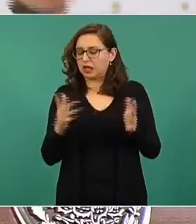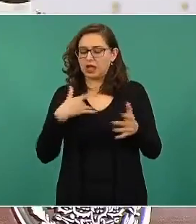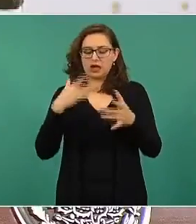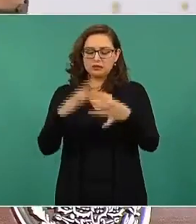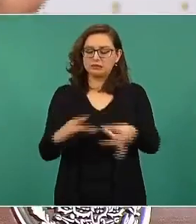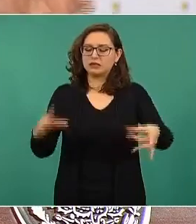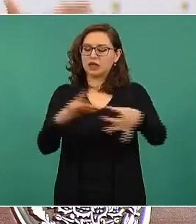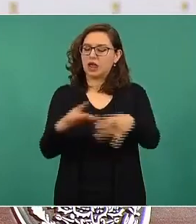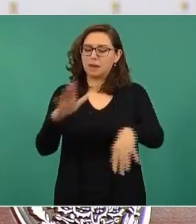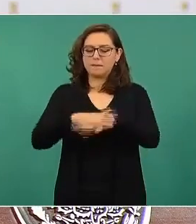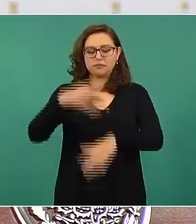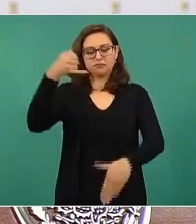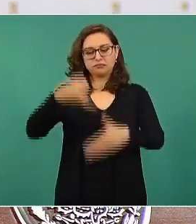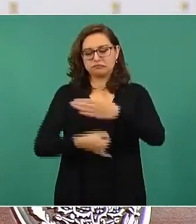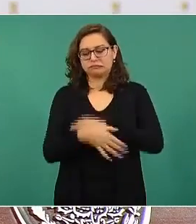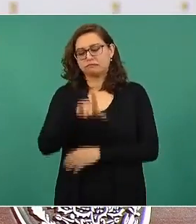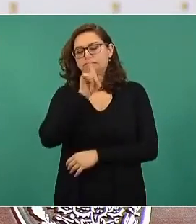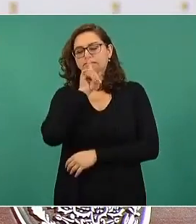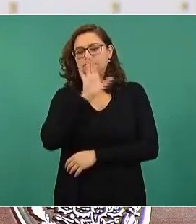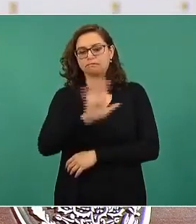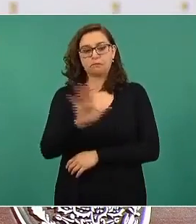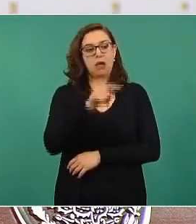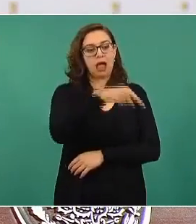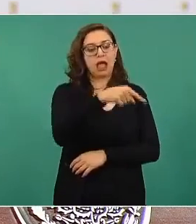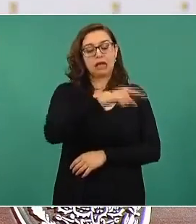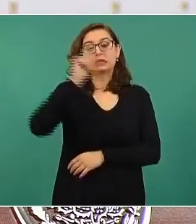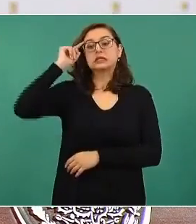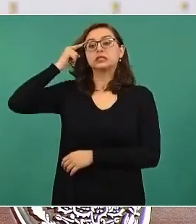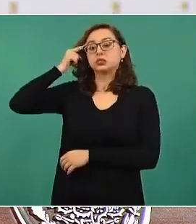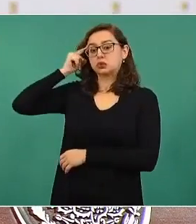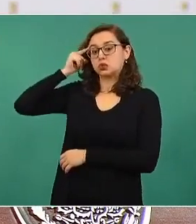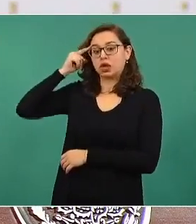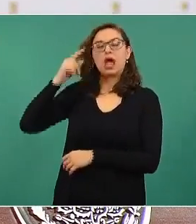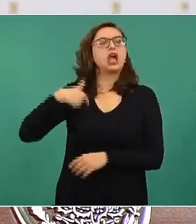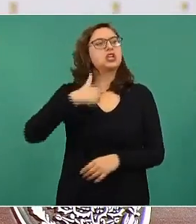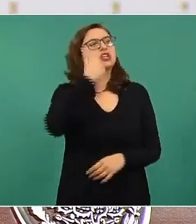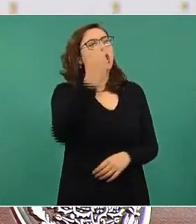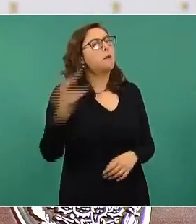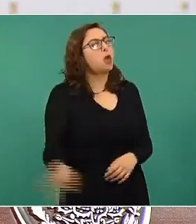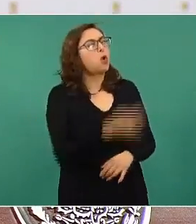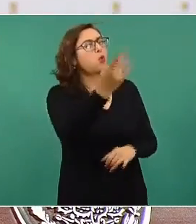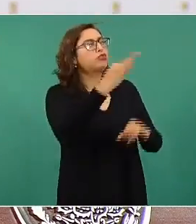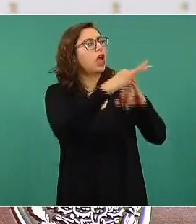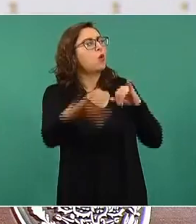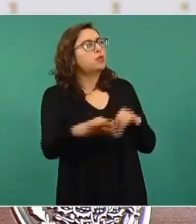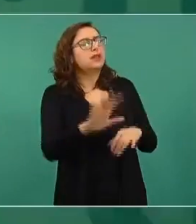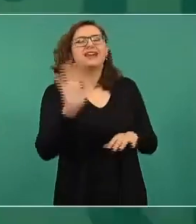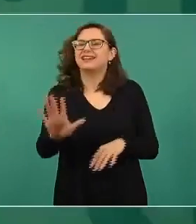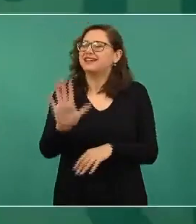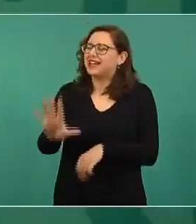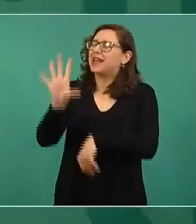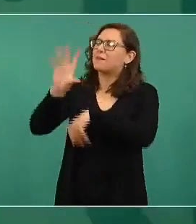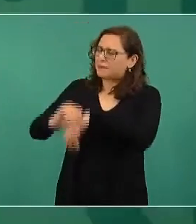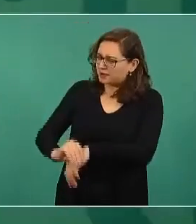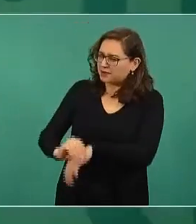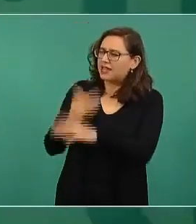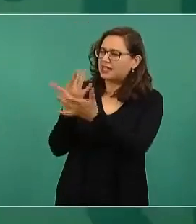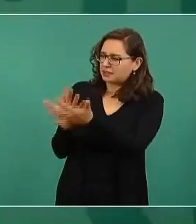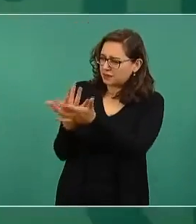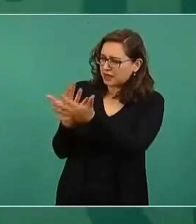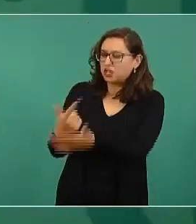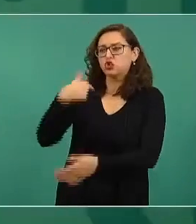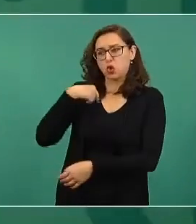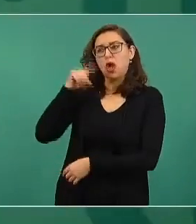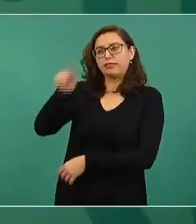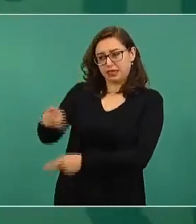no quiero. Presidente, nada más para que se permíteme. Ah, ok. Permíteme. Bien. O sea, yo te tengo